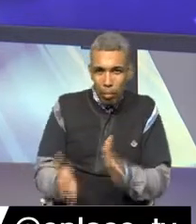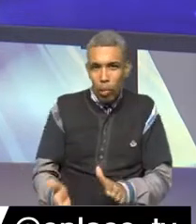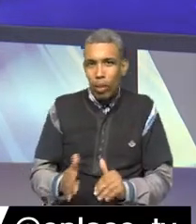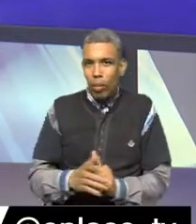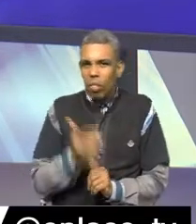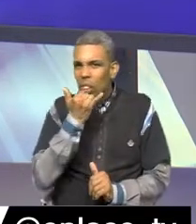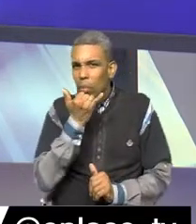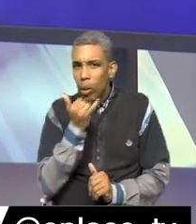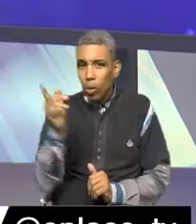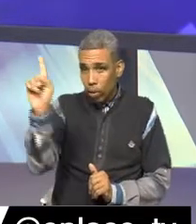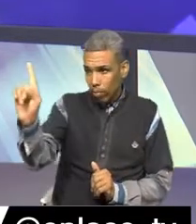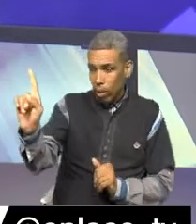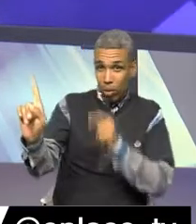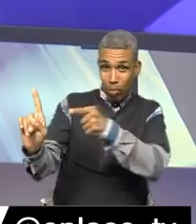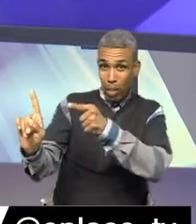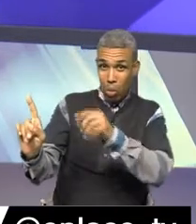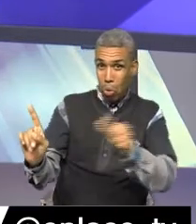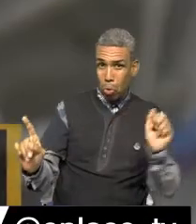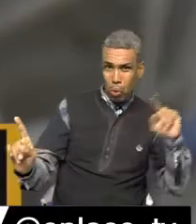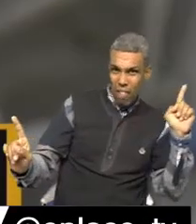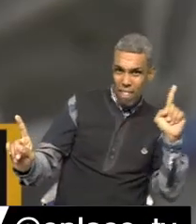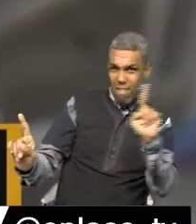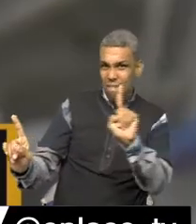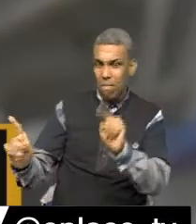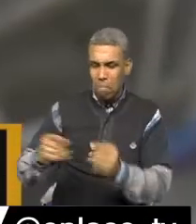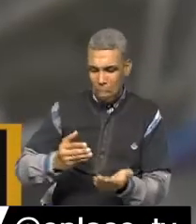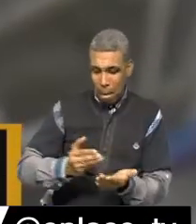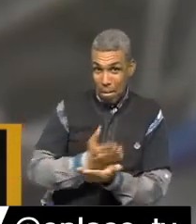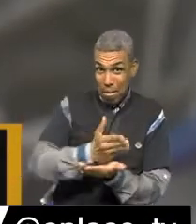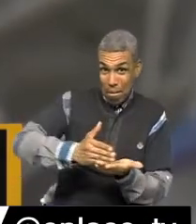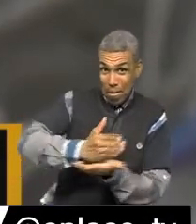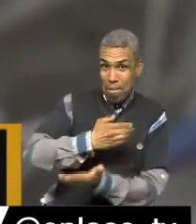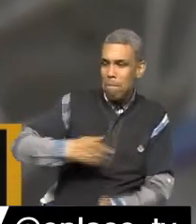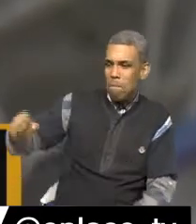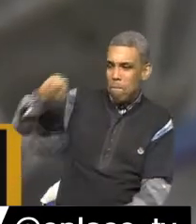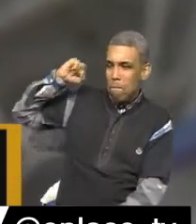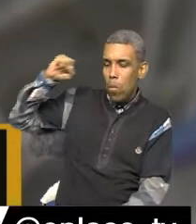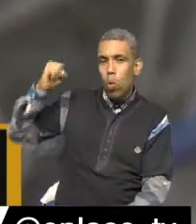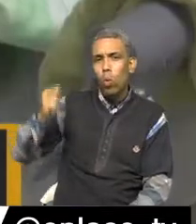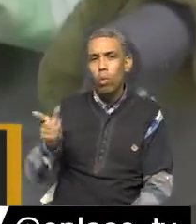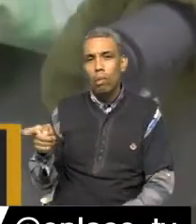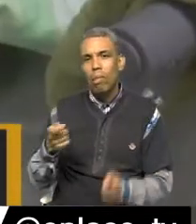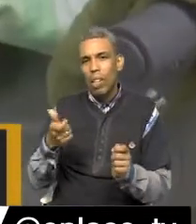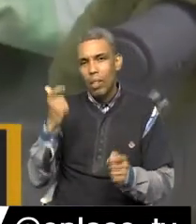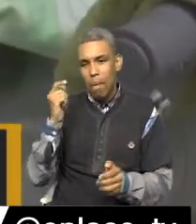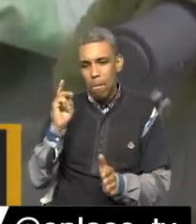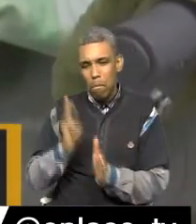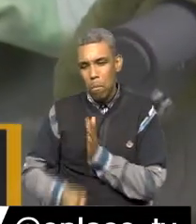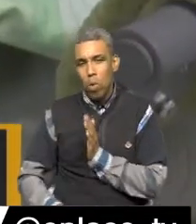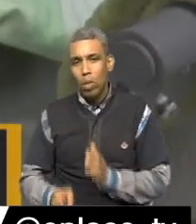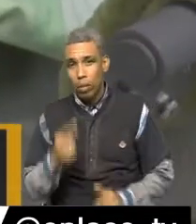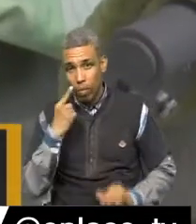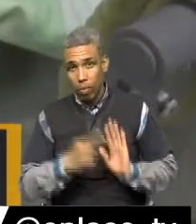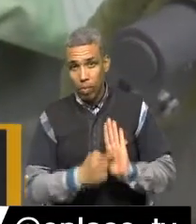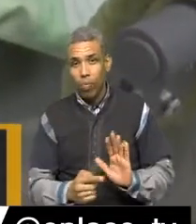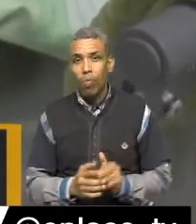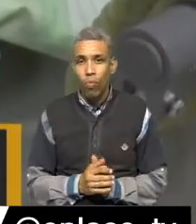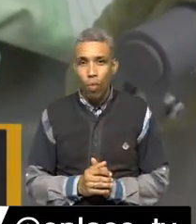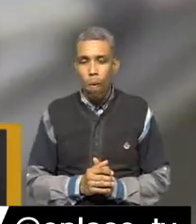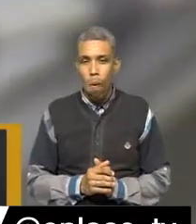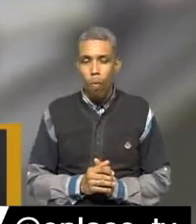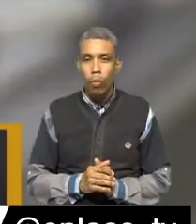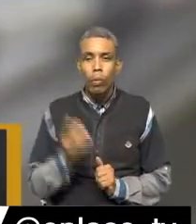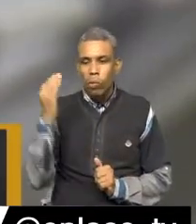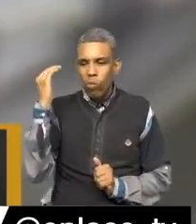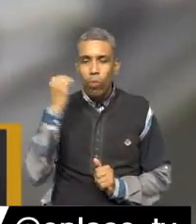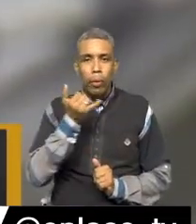Hospital Regional del Magdalena Medio. Como Javier Antonio Peláez, de 63 años de edad, se identifica el hombre herido con arma blanca el pasado fin de semana